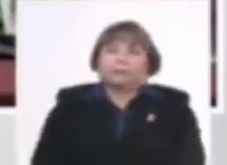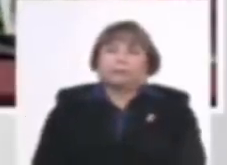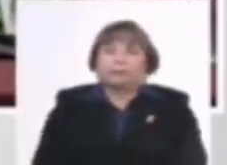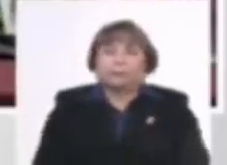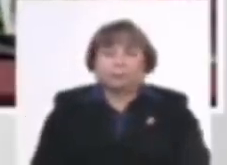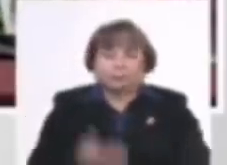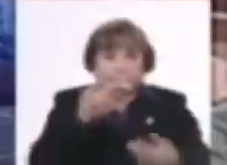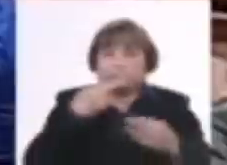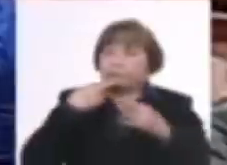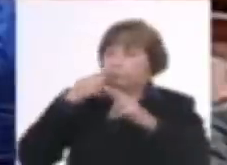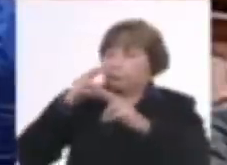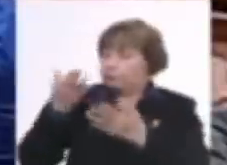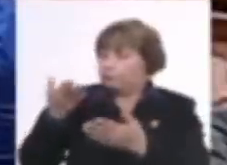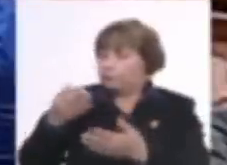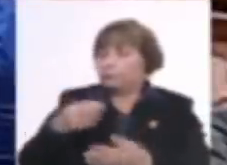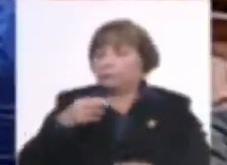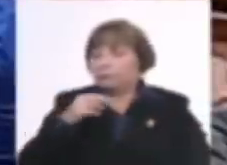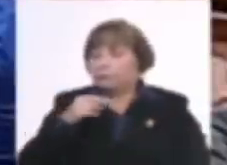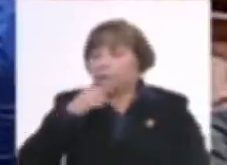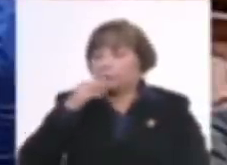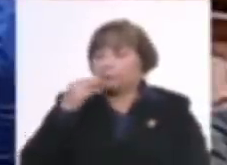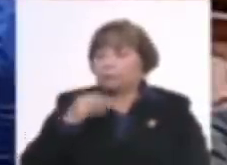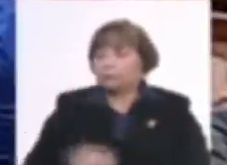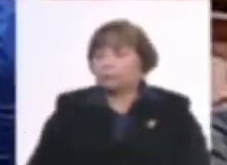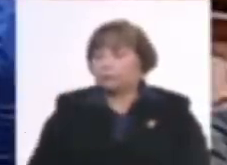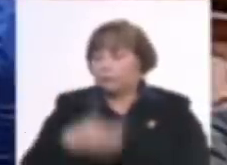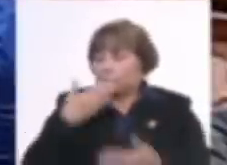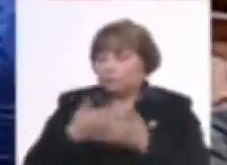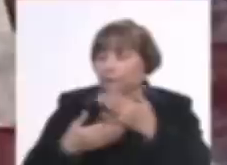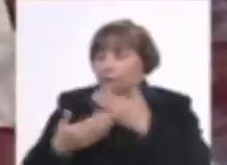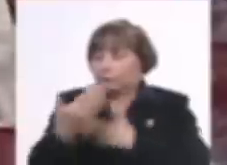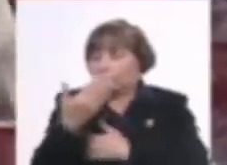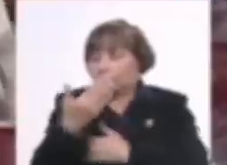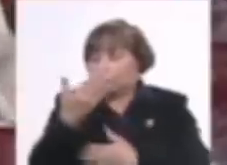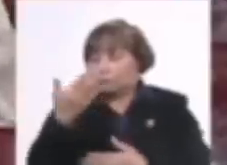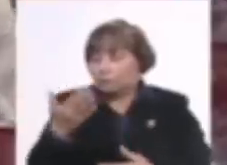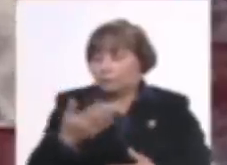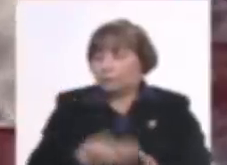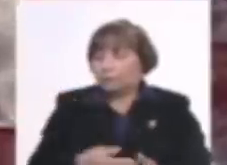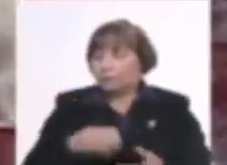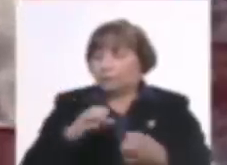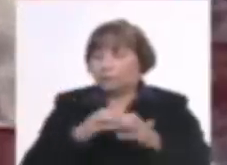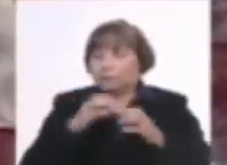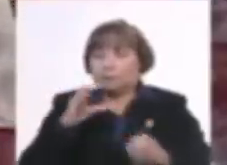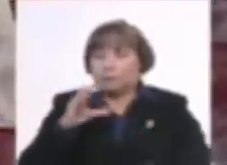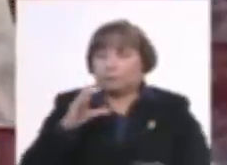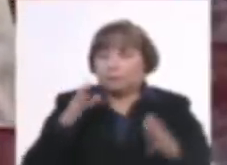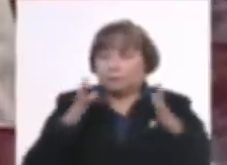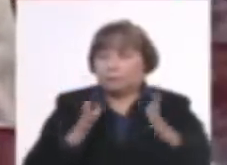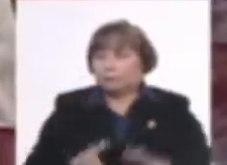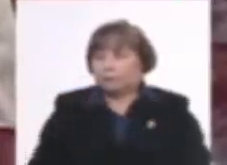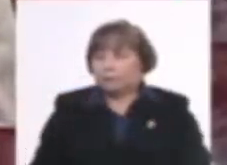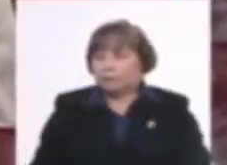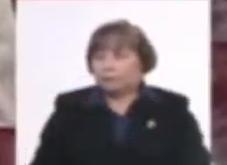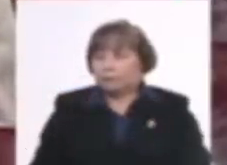¿Para qué responda, señorita Paredes? Buenos días, esto a la señora congresista.